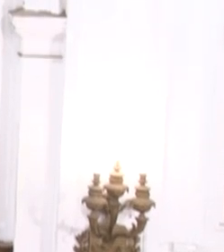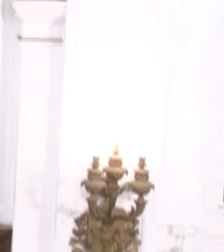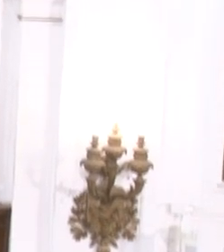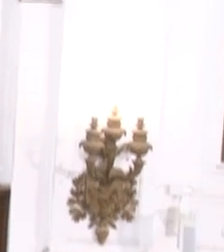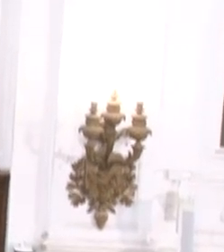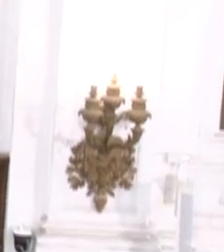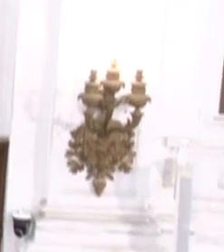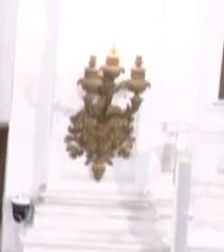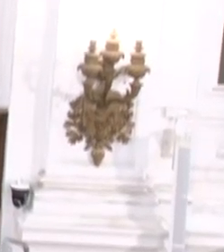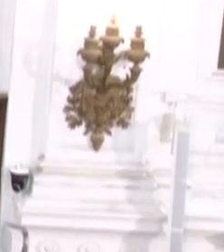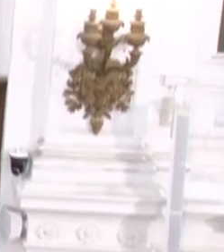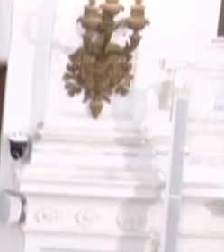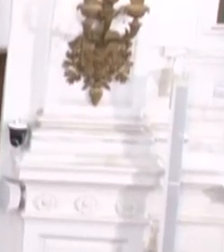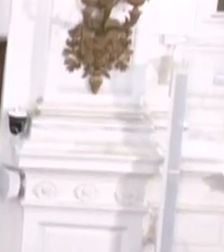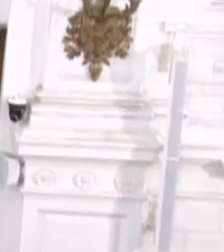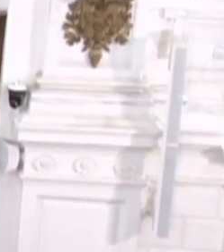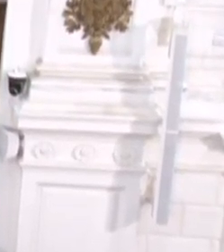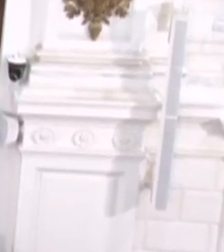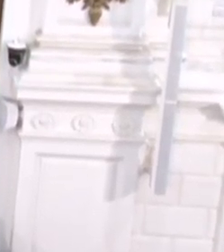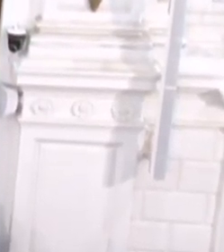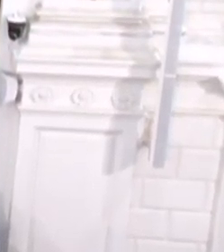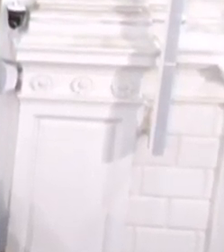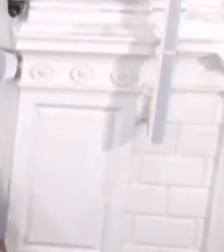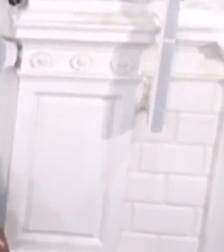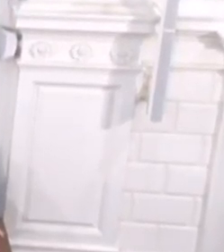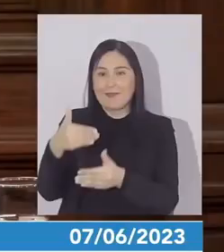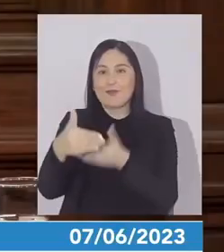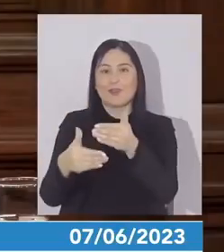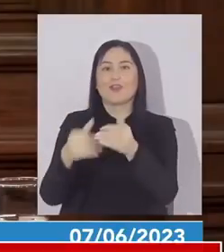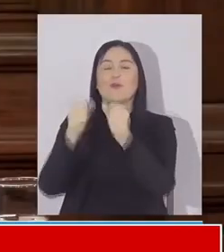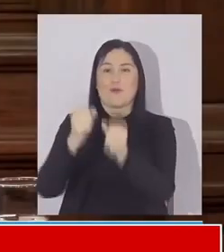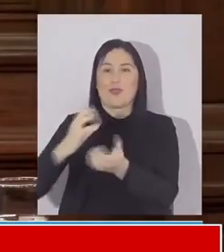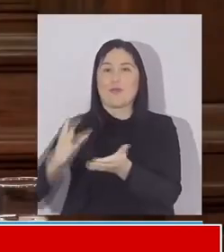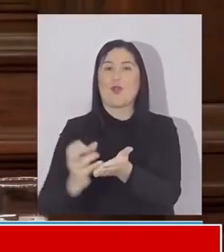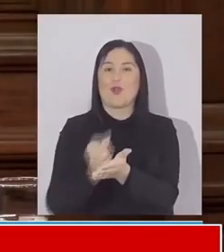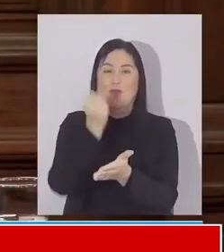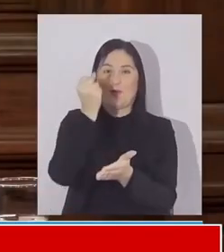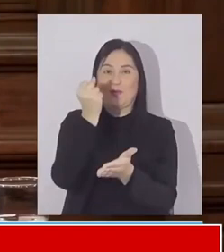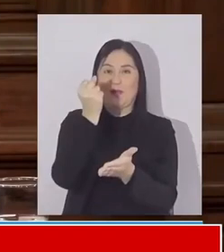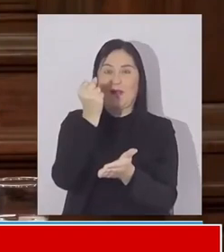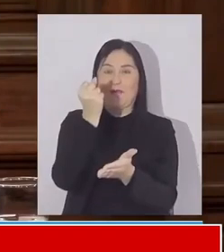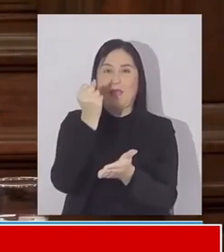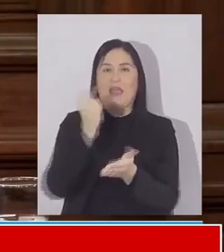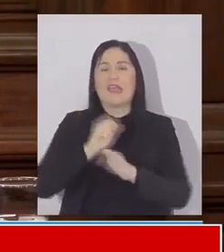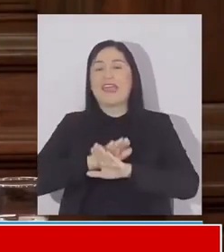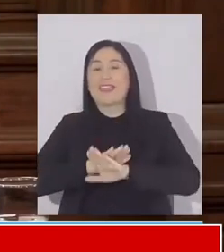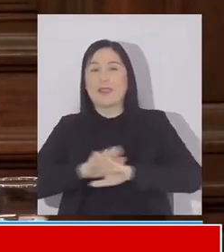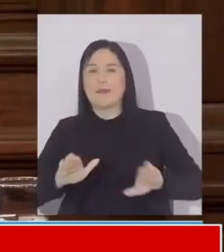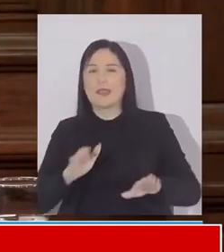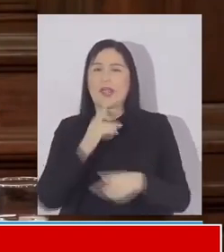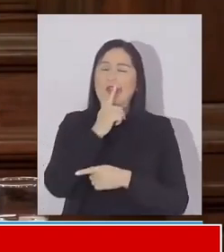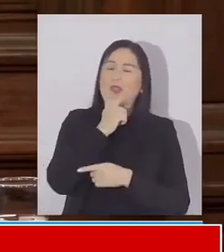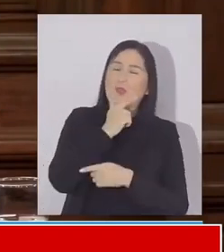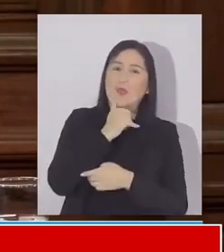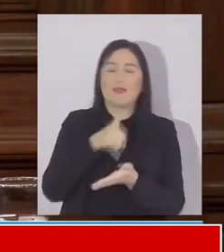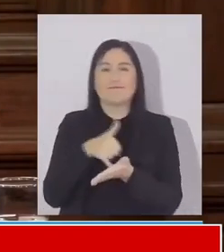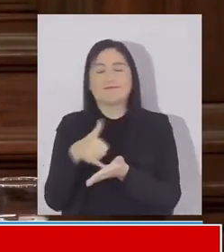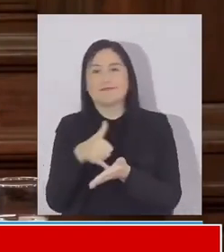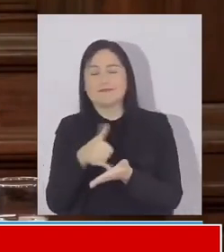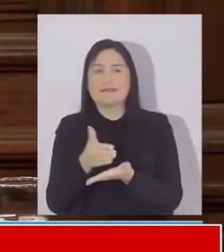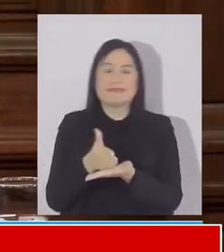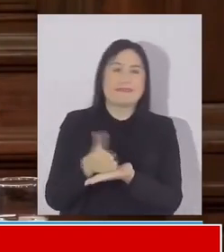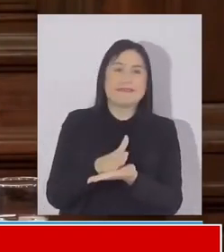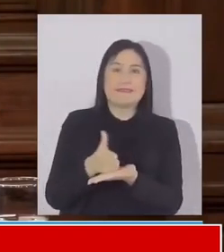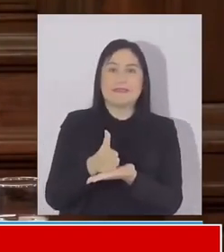este proceso puede ser exitoso y contribuir a terminar con la incertidumbre e inestabilidad que ha marcado el devenir de